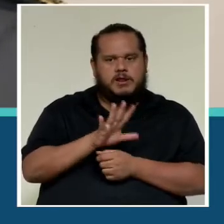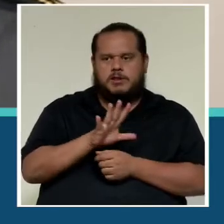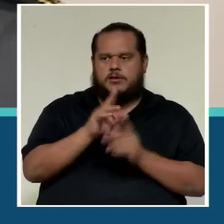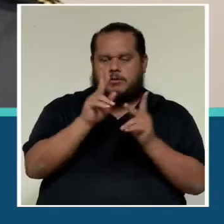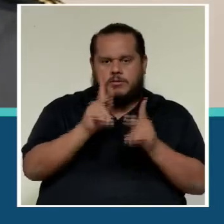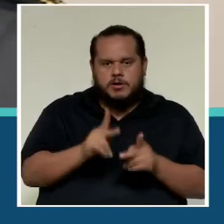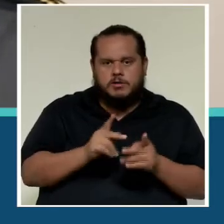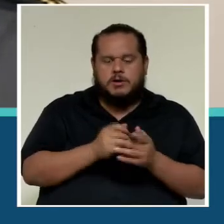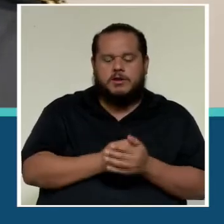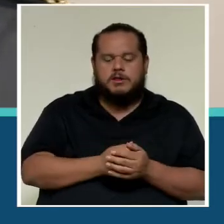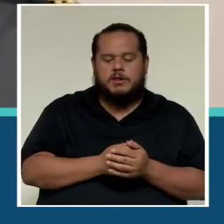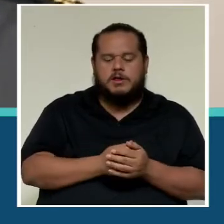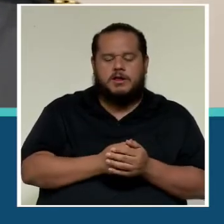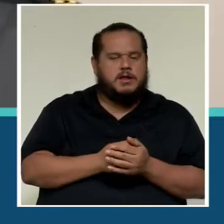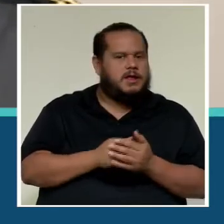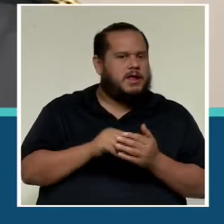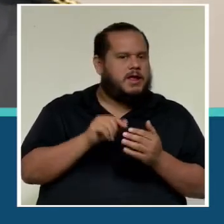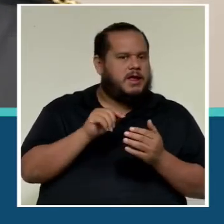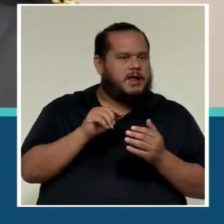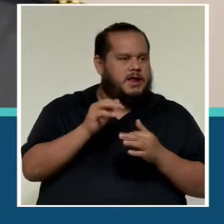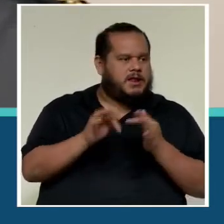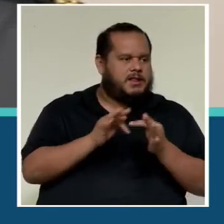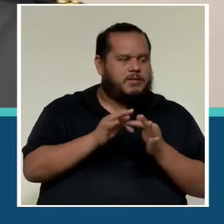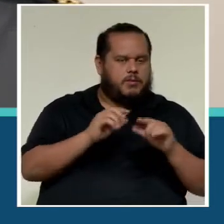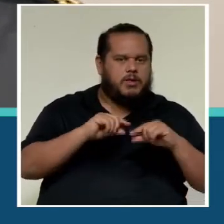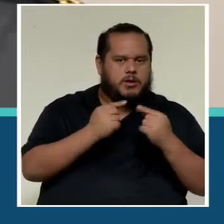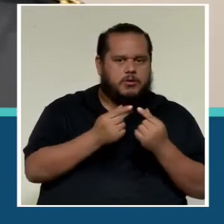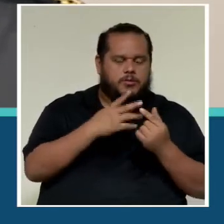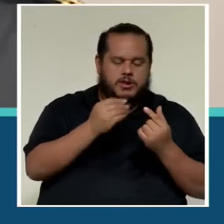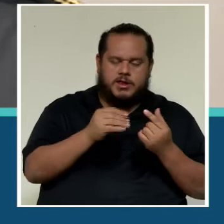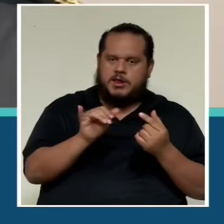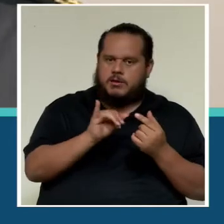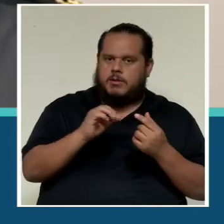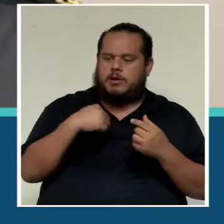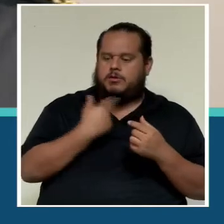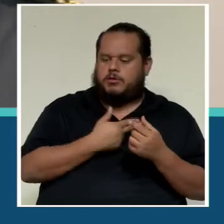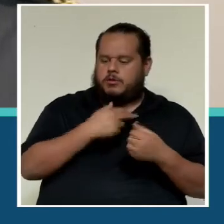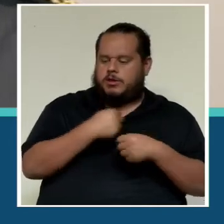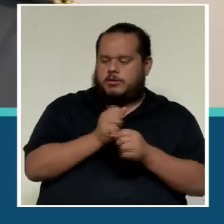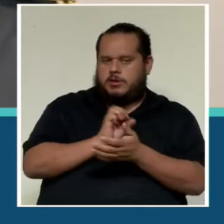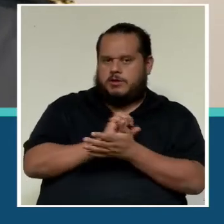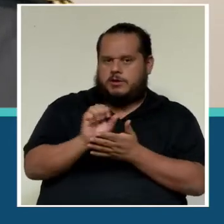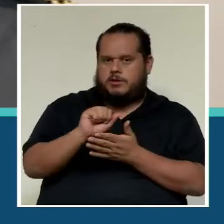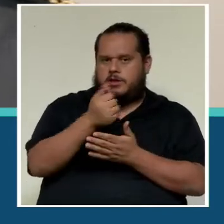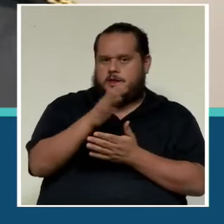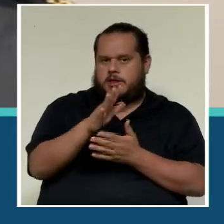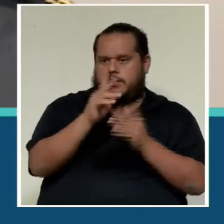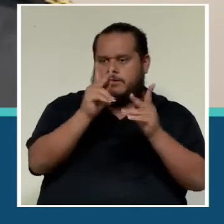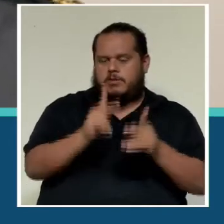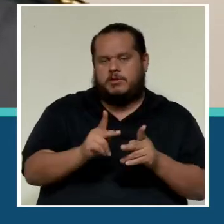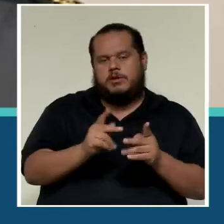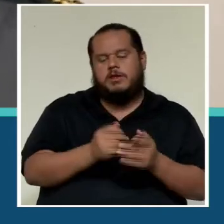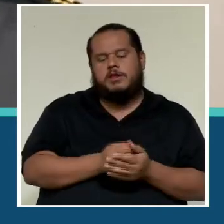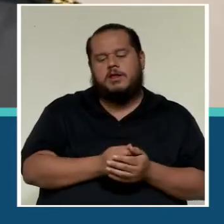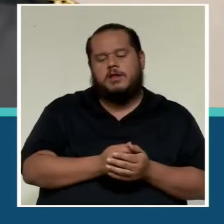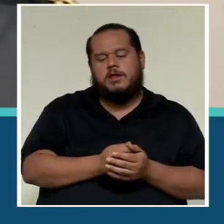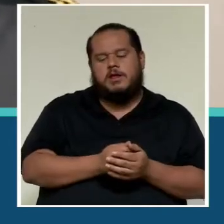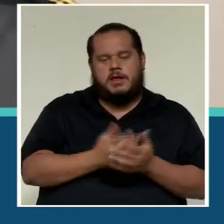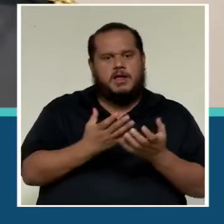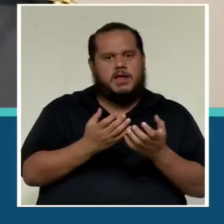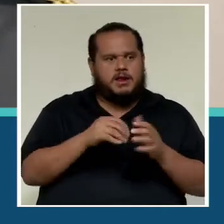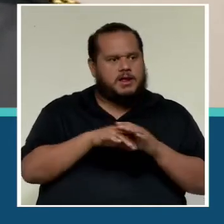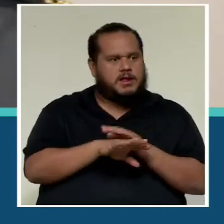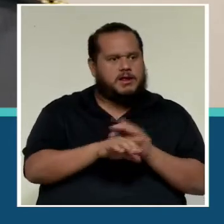a este tipo de agrupaciones y también realizamos el rechazo de 15 personas pretendiendo ingresar